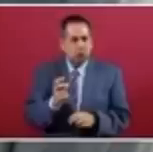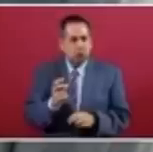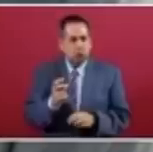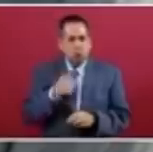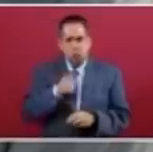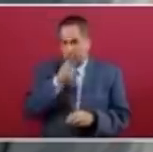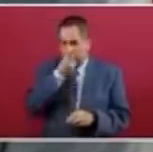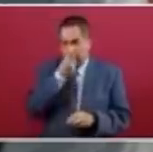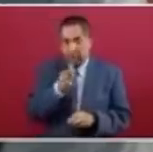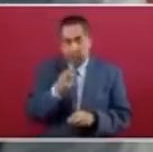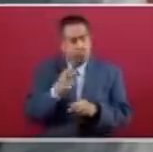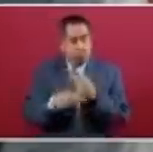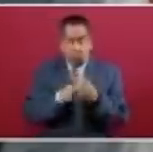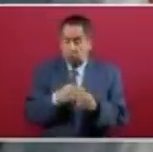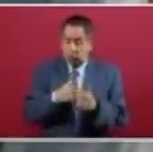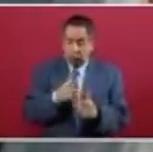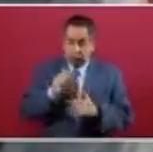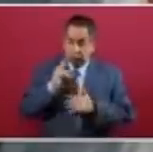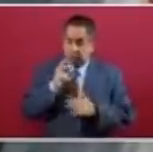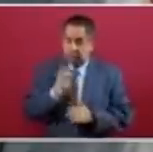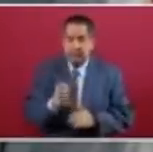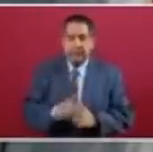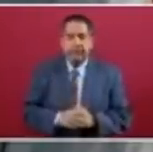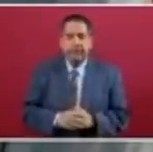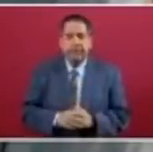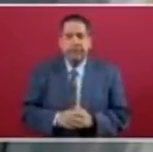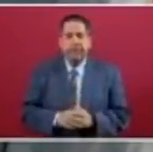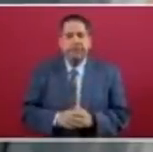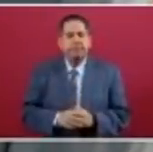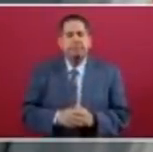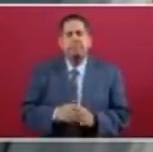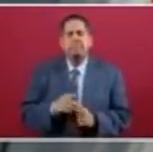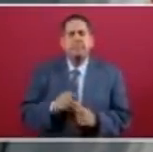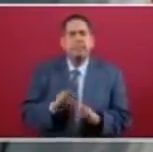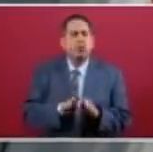he dicho y vamos a mantener. Nos ayudaría mucho